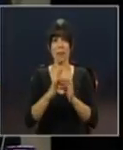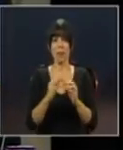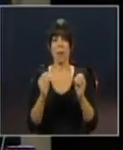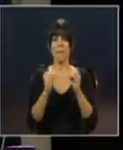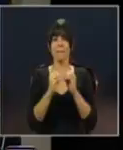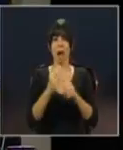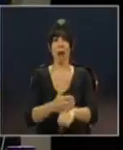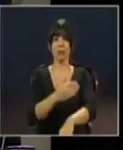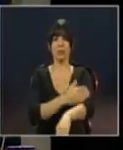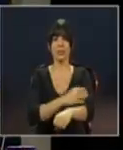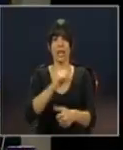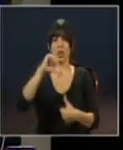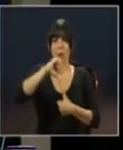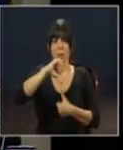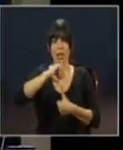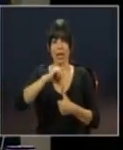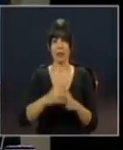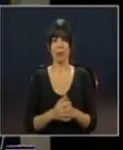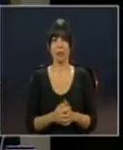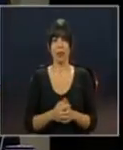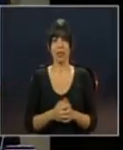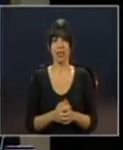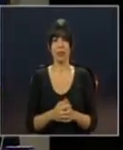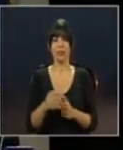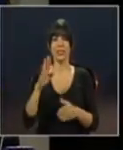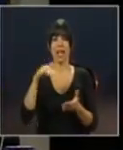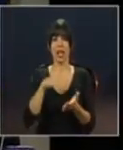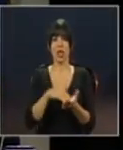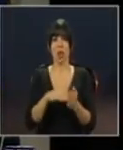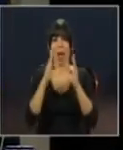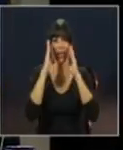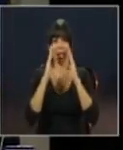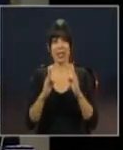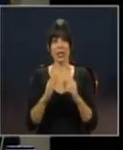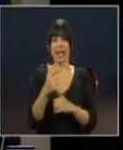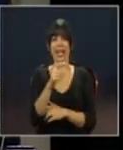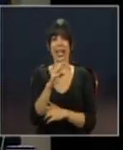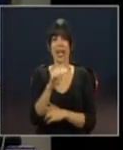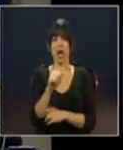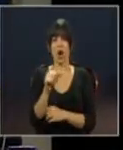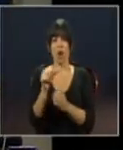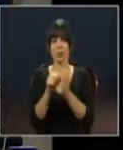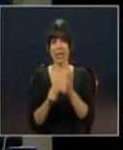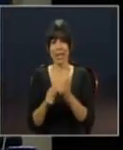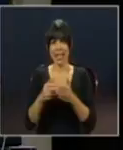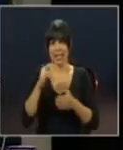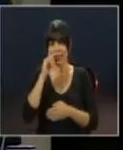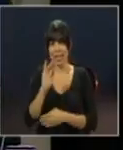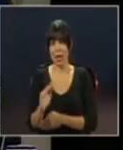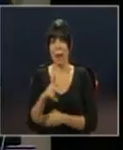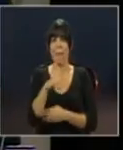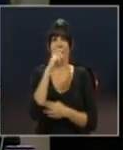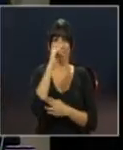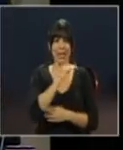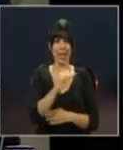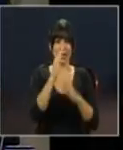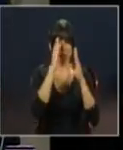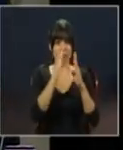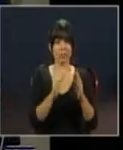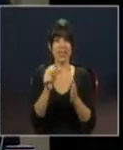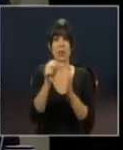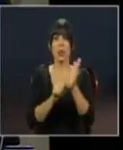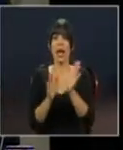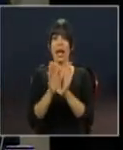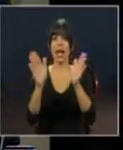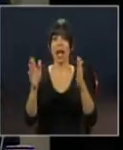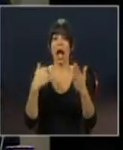avanzados en Centroamérica. Cuenta con servicios de atención en ginecobstetricia, neonatología, pediatría y cirugía general y